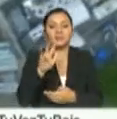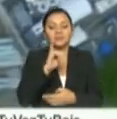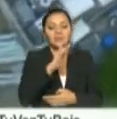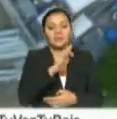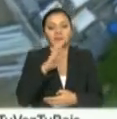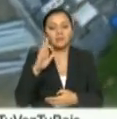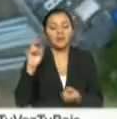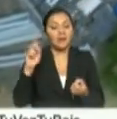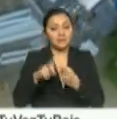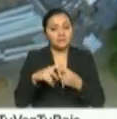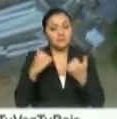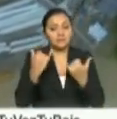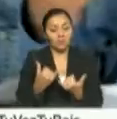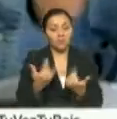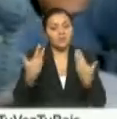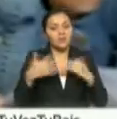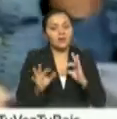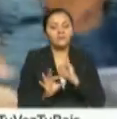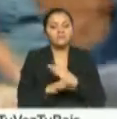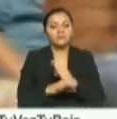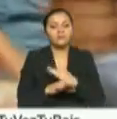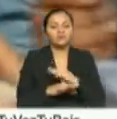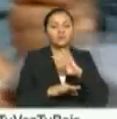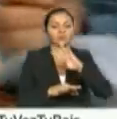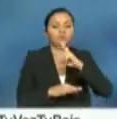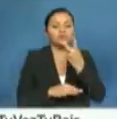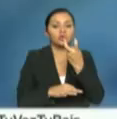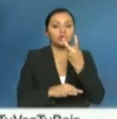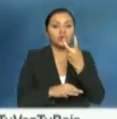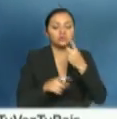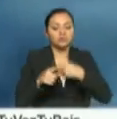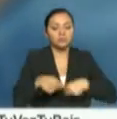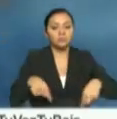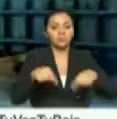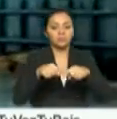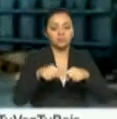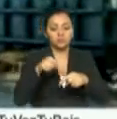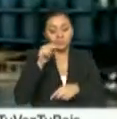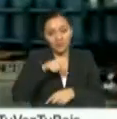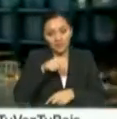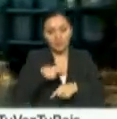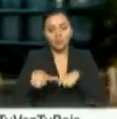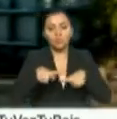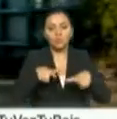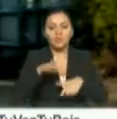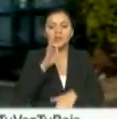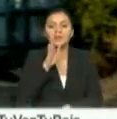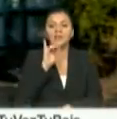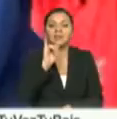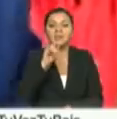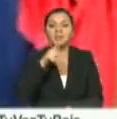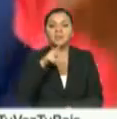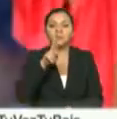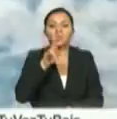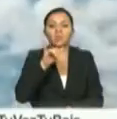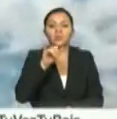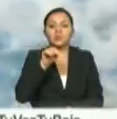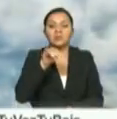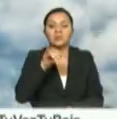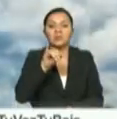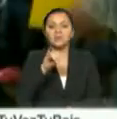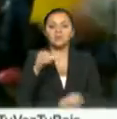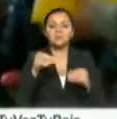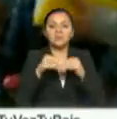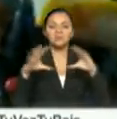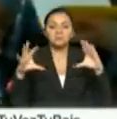la fecha se han puesto en funcionamiento 12 pozos de esa plataforma. El campo Tiputini opera con costos optimizados